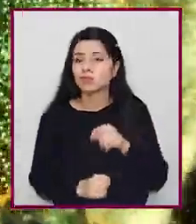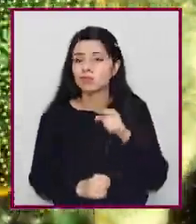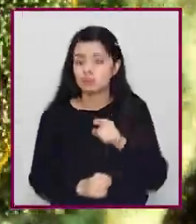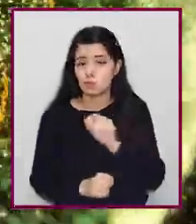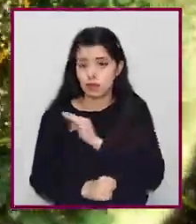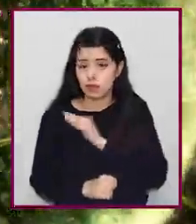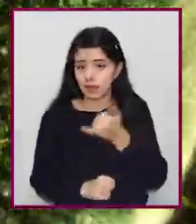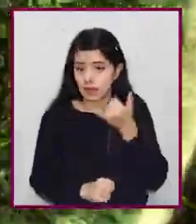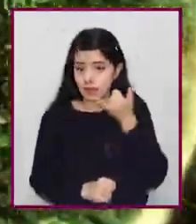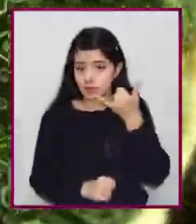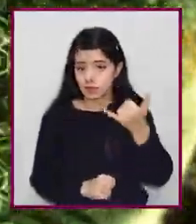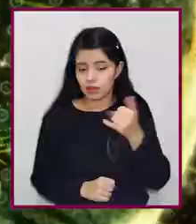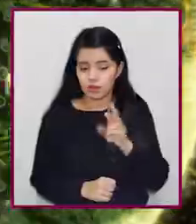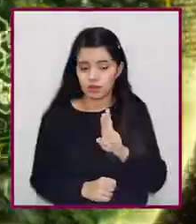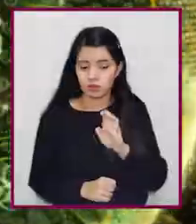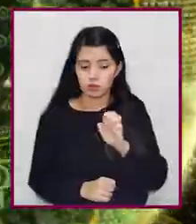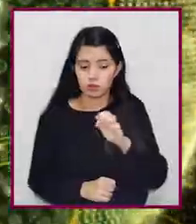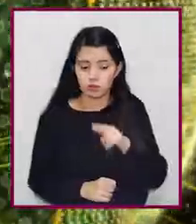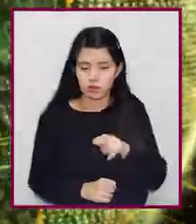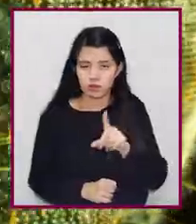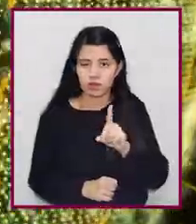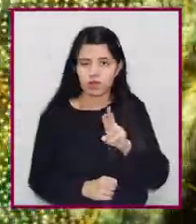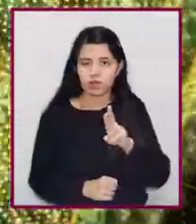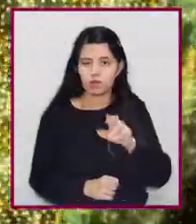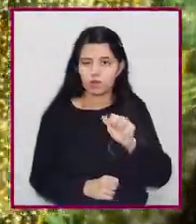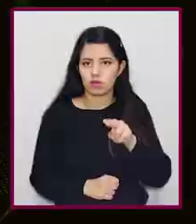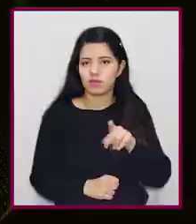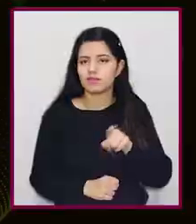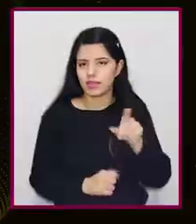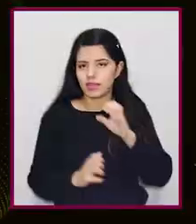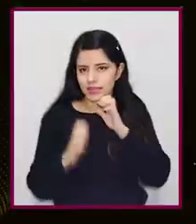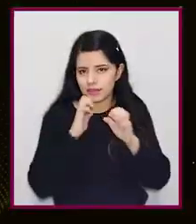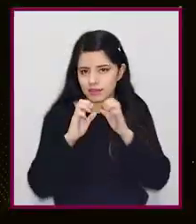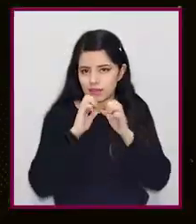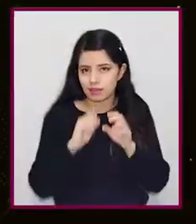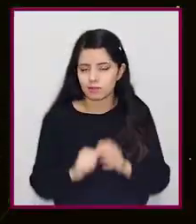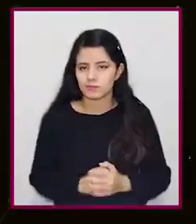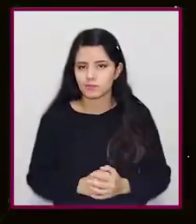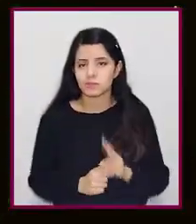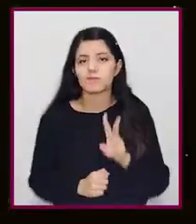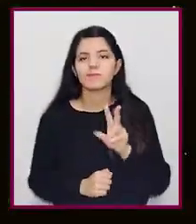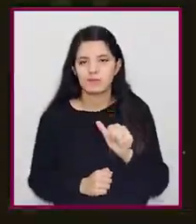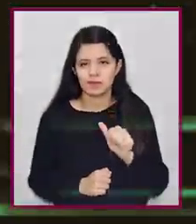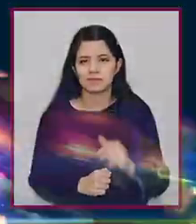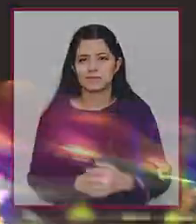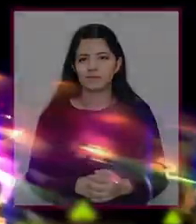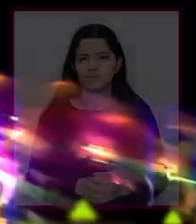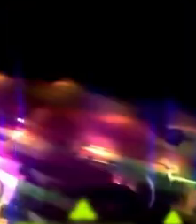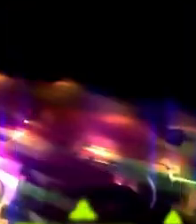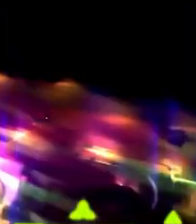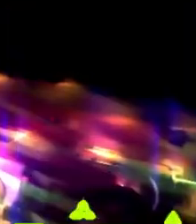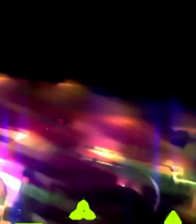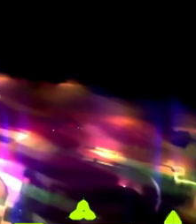tomamos la llamada de Rubén Durán Soto, nuestro entrevistado? Va, va, va, va, va, va, va. Va.